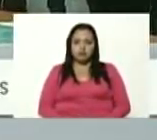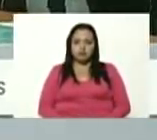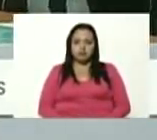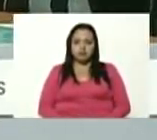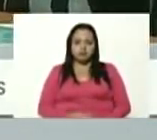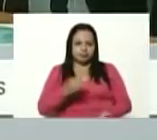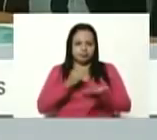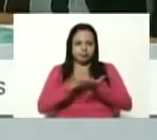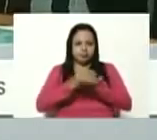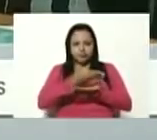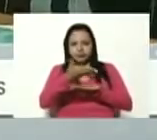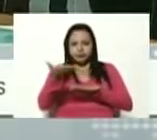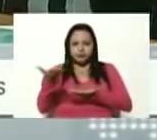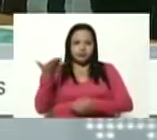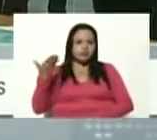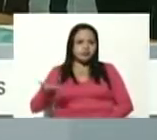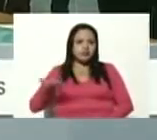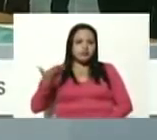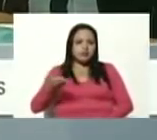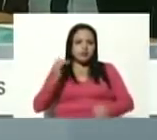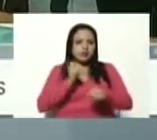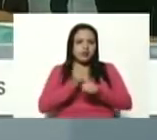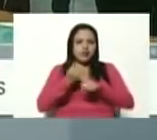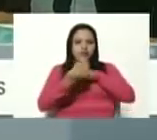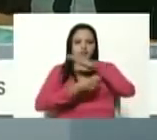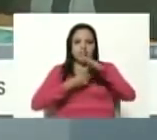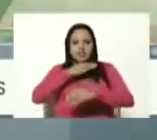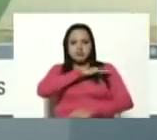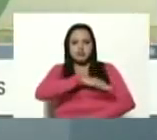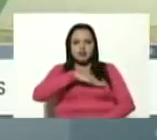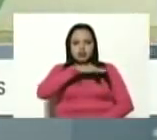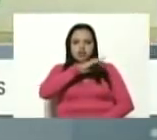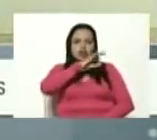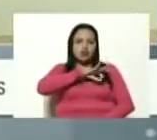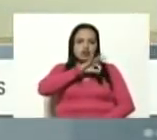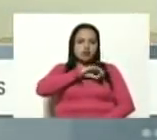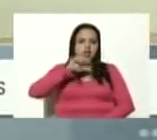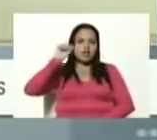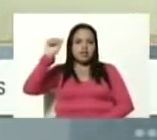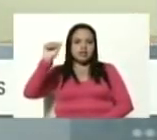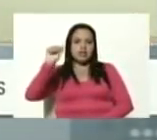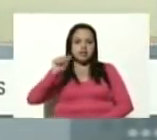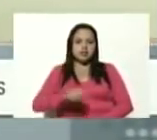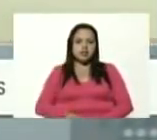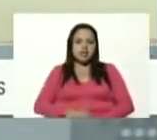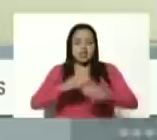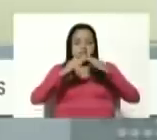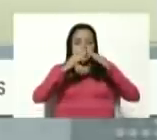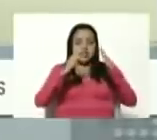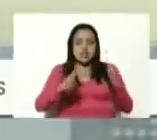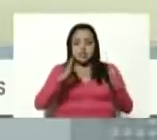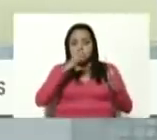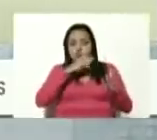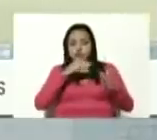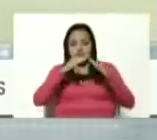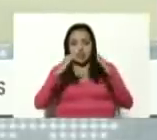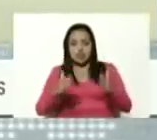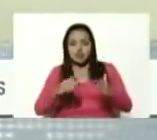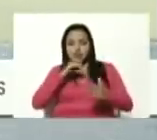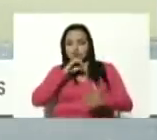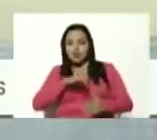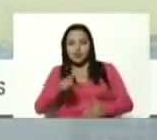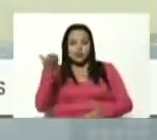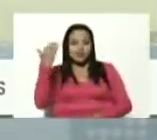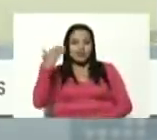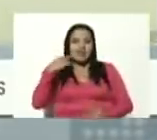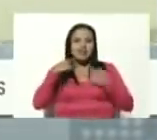Fíjense ustedes, muy importante, ahí en la base de misiones socialistas de los sin techo, histórico sin techo,